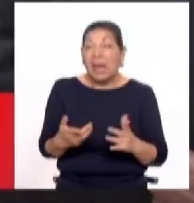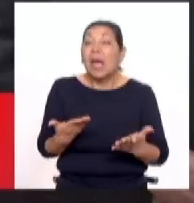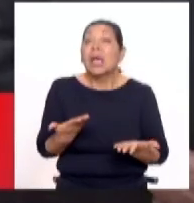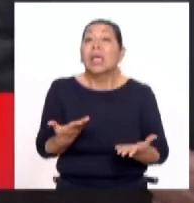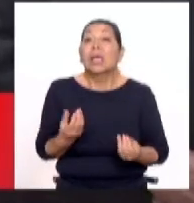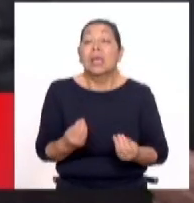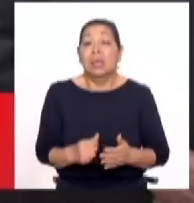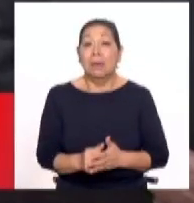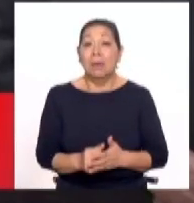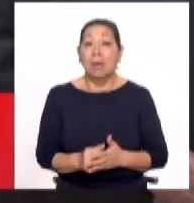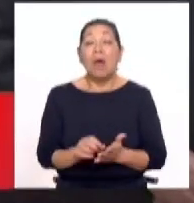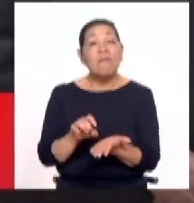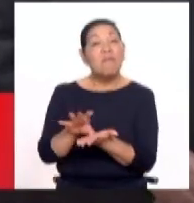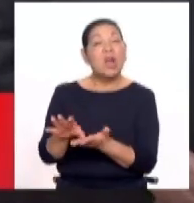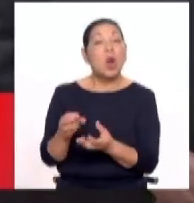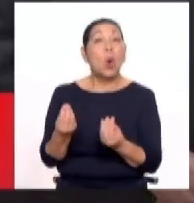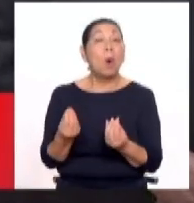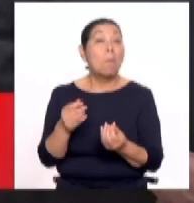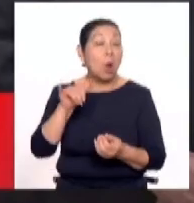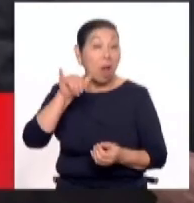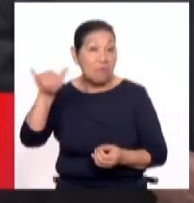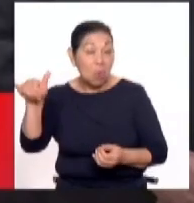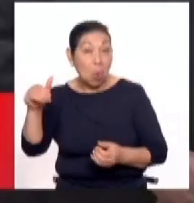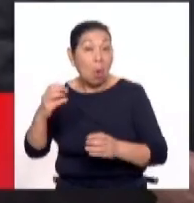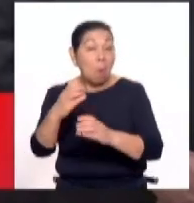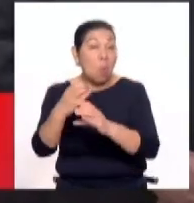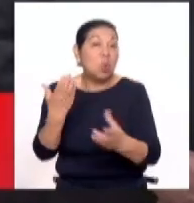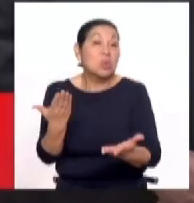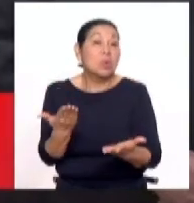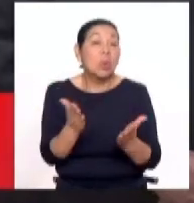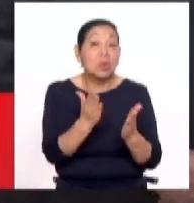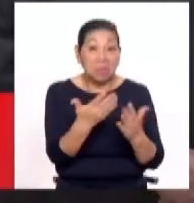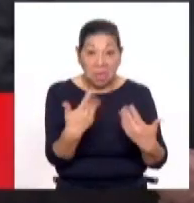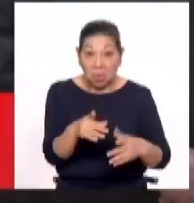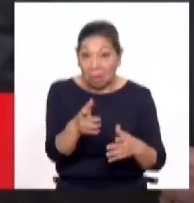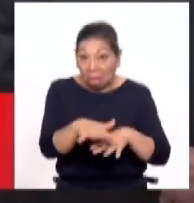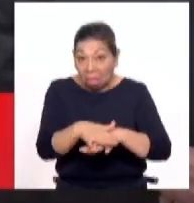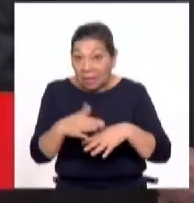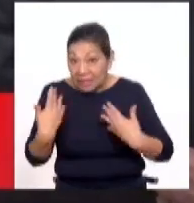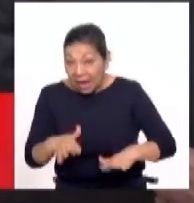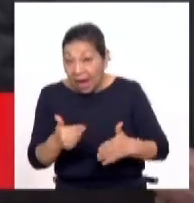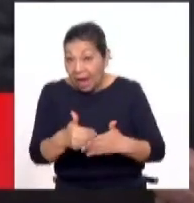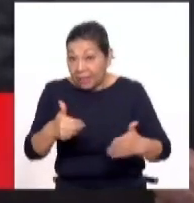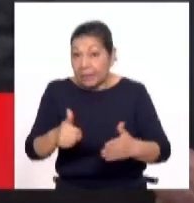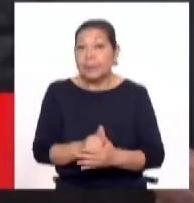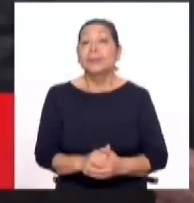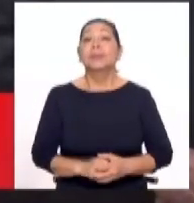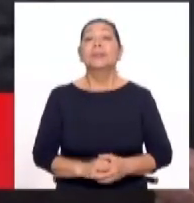qué manera serían expulsados, si es por avión, por bus, esas coordinaciones. Gracias.